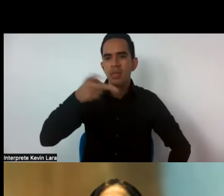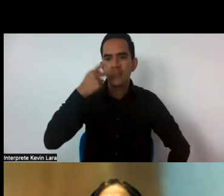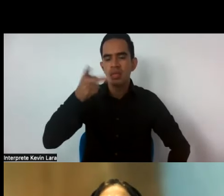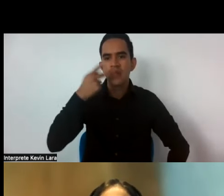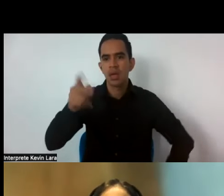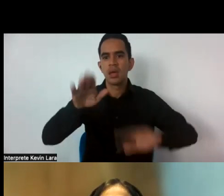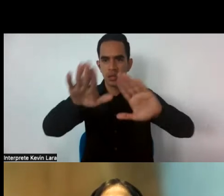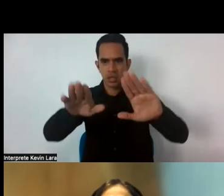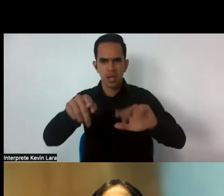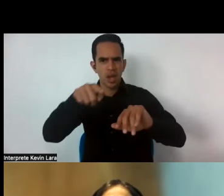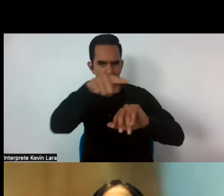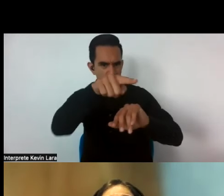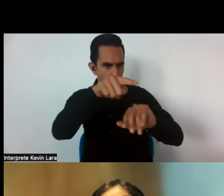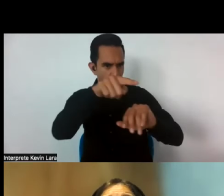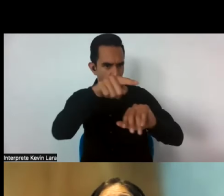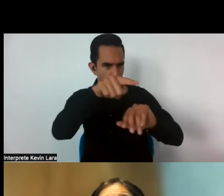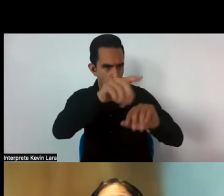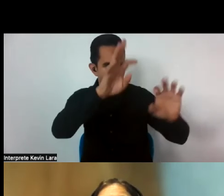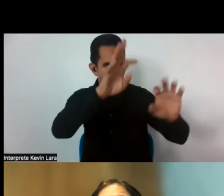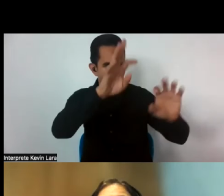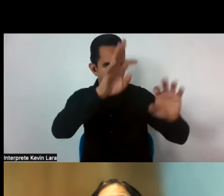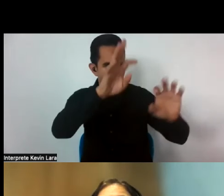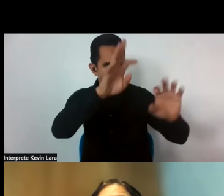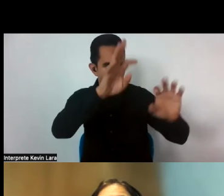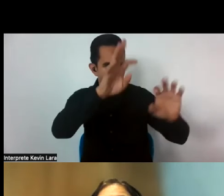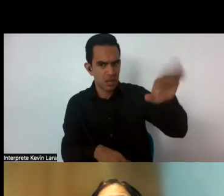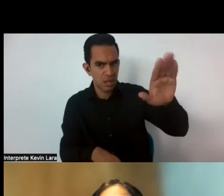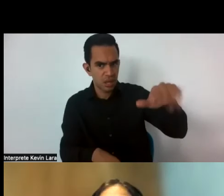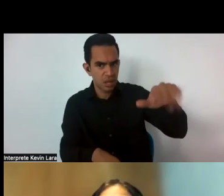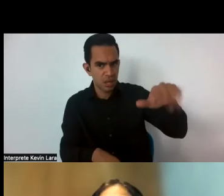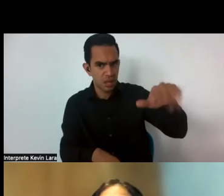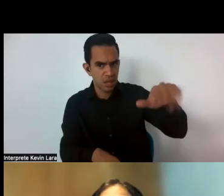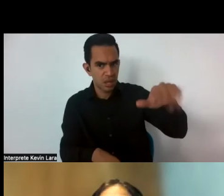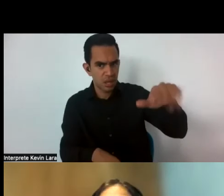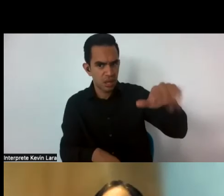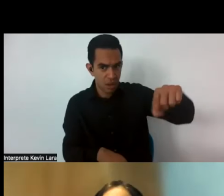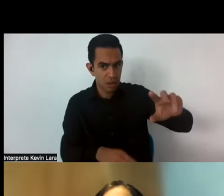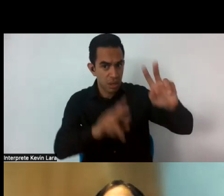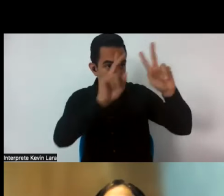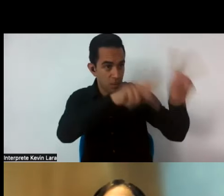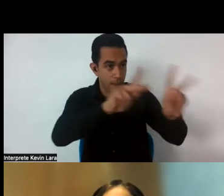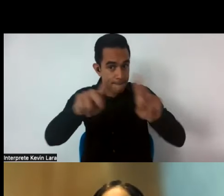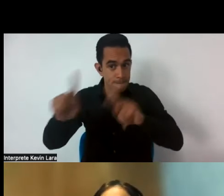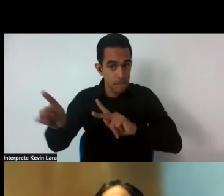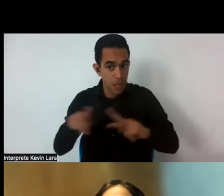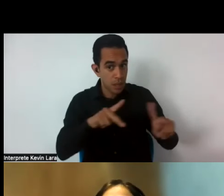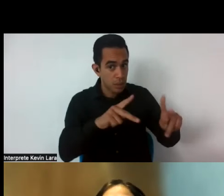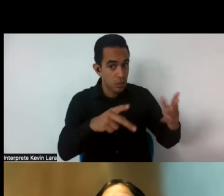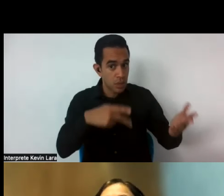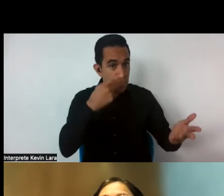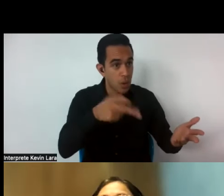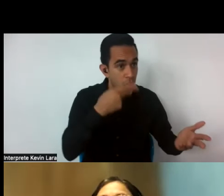mi intérprete, ¿hay personas que hablen en la sesión o todas son